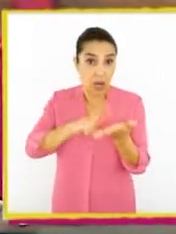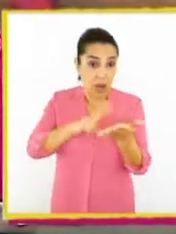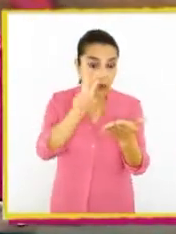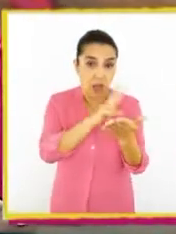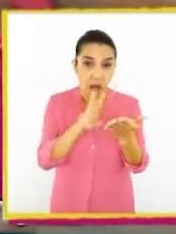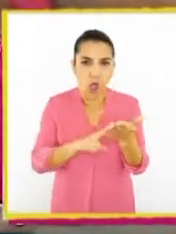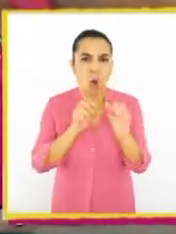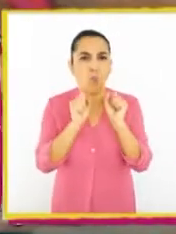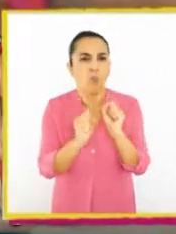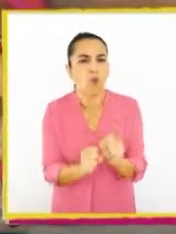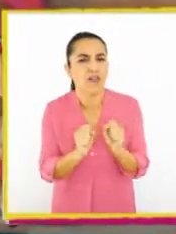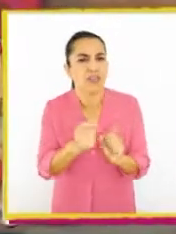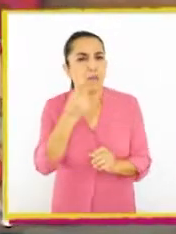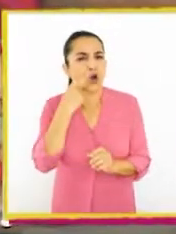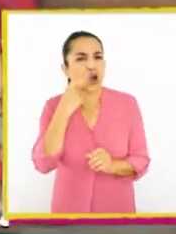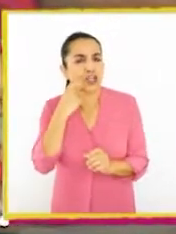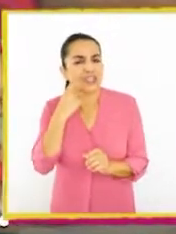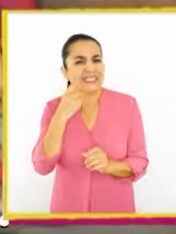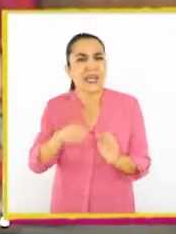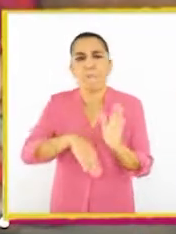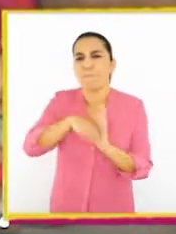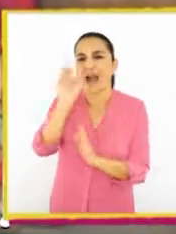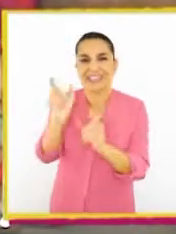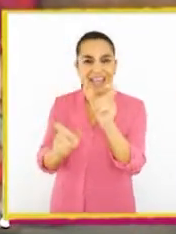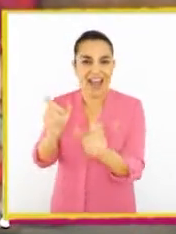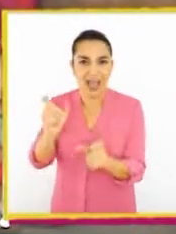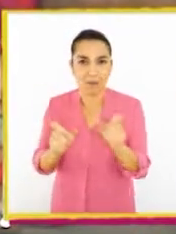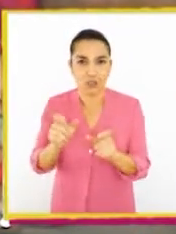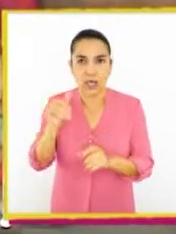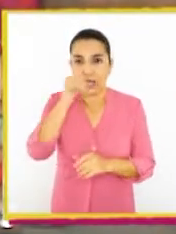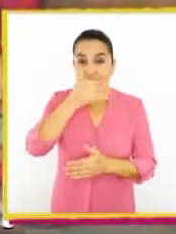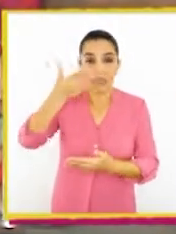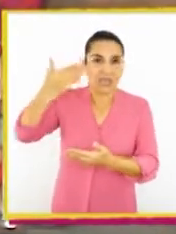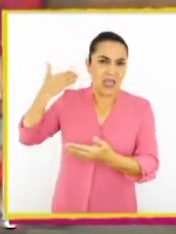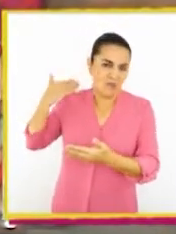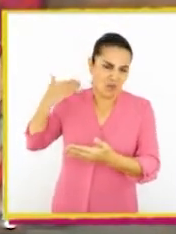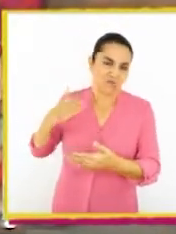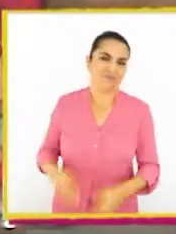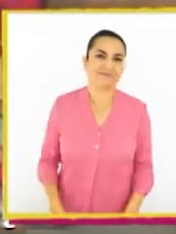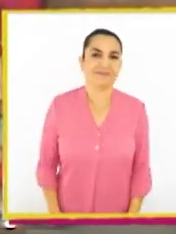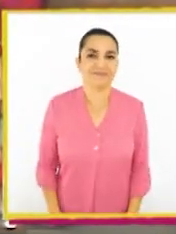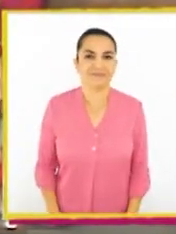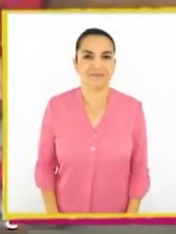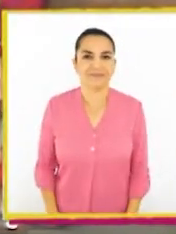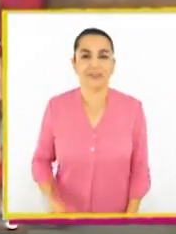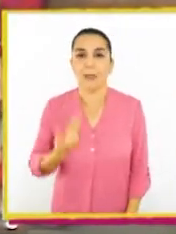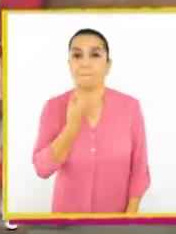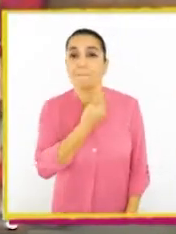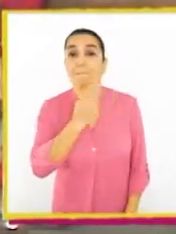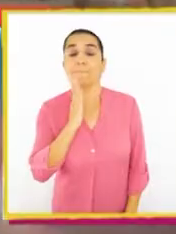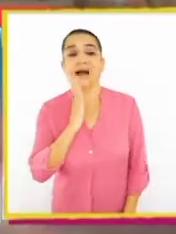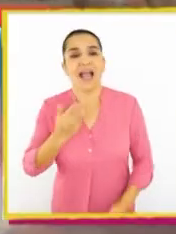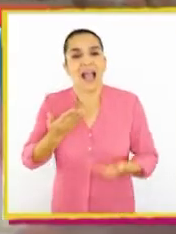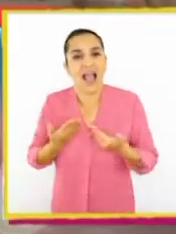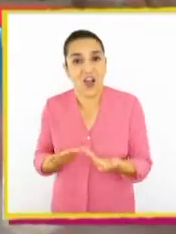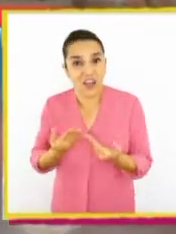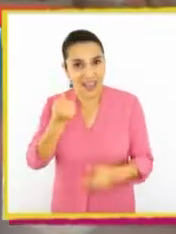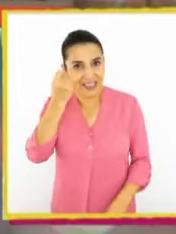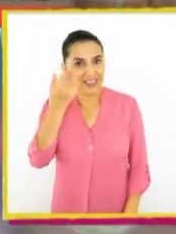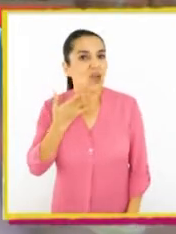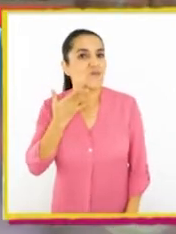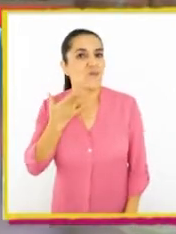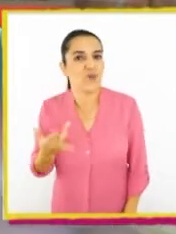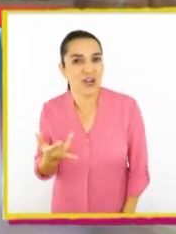A través de las cartas podemos conocer mucho más a las personas, las épocas, entre otras cosas. Maca, ¿ahora